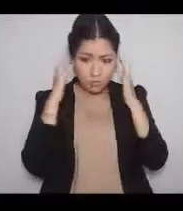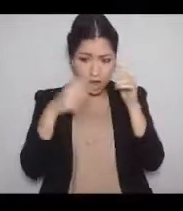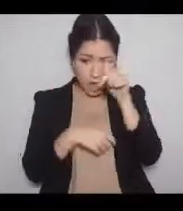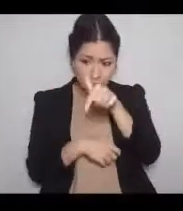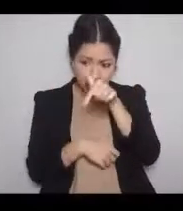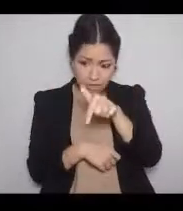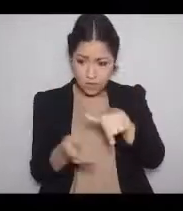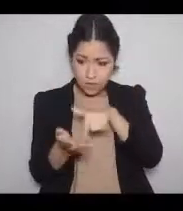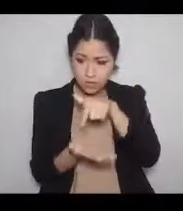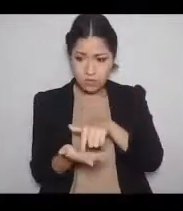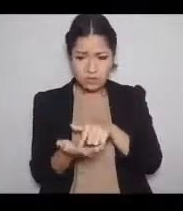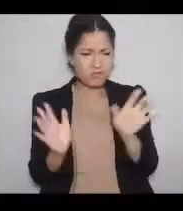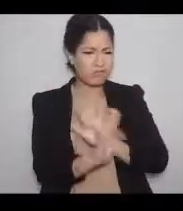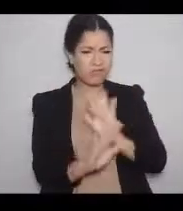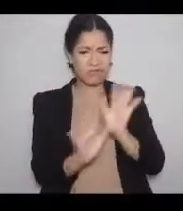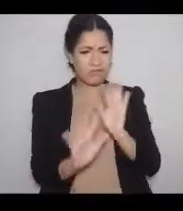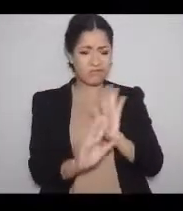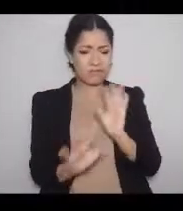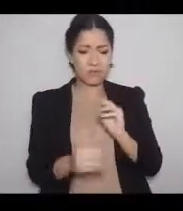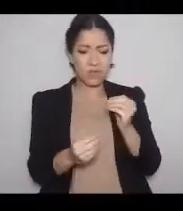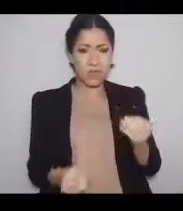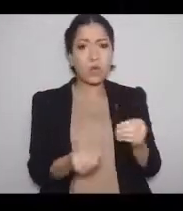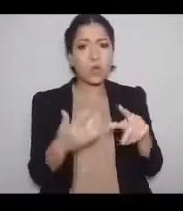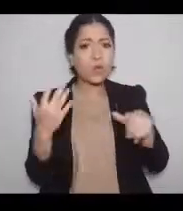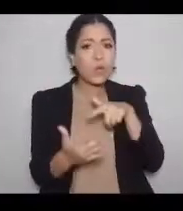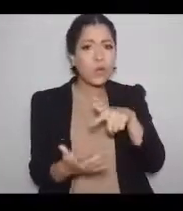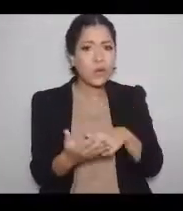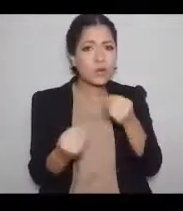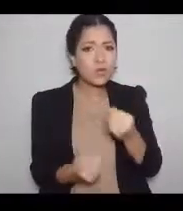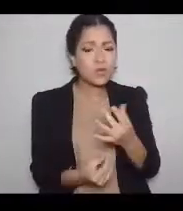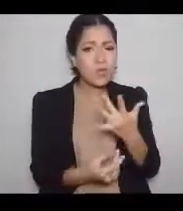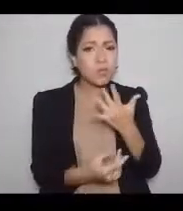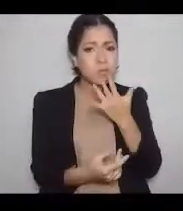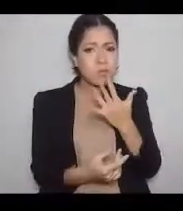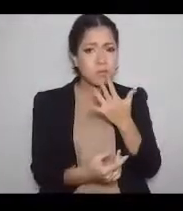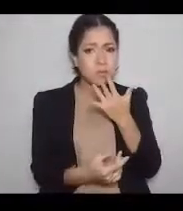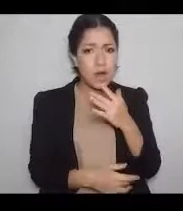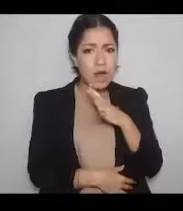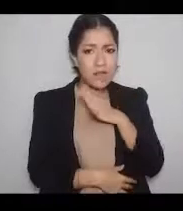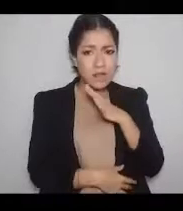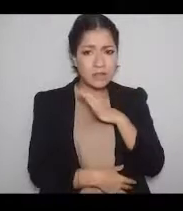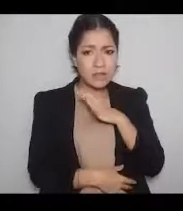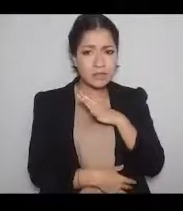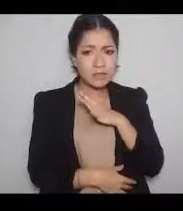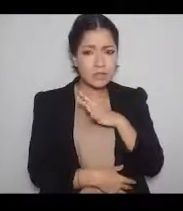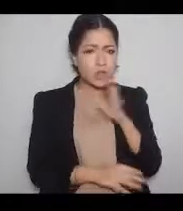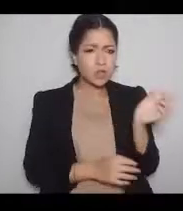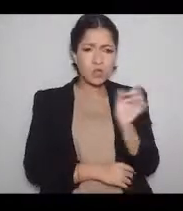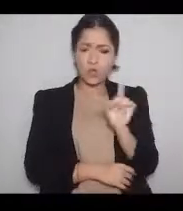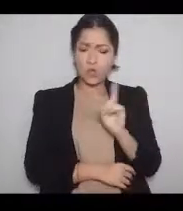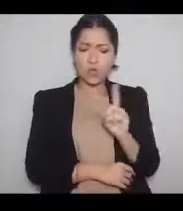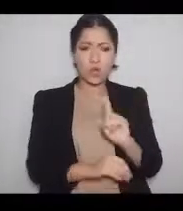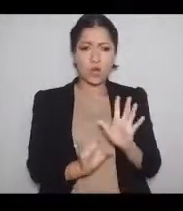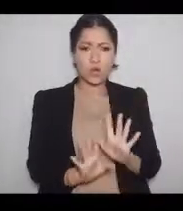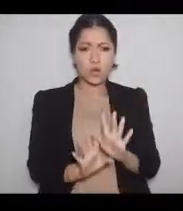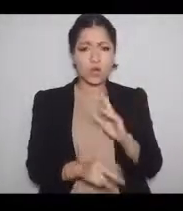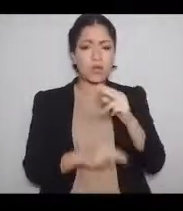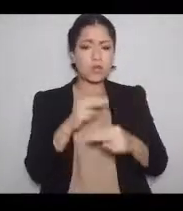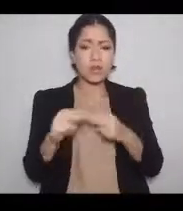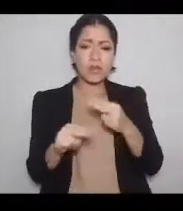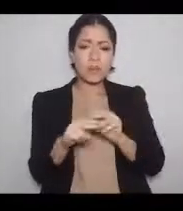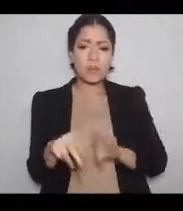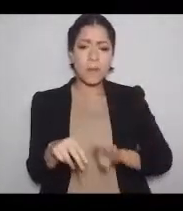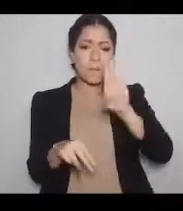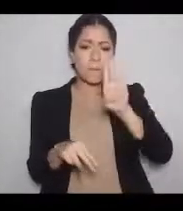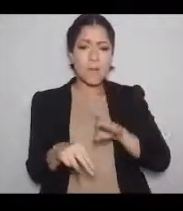El universo es para mí un estanque que refleja las estrellas y que se mueve cuando un sapo entra al agua. No necesito más.